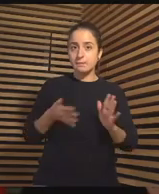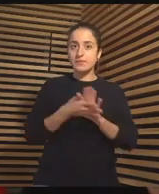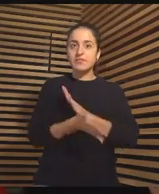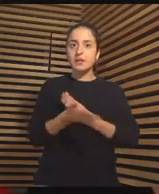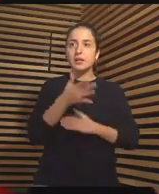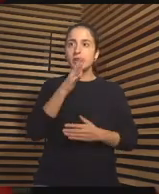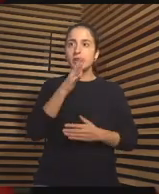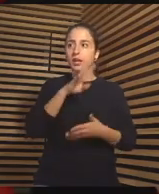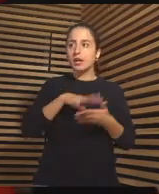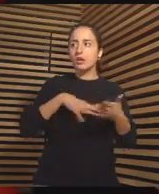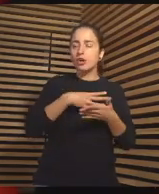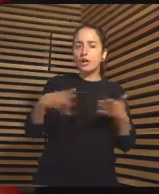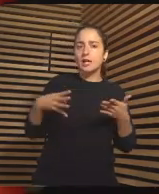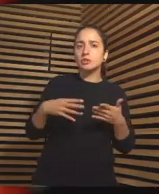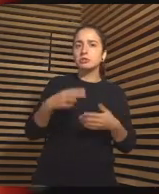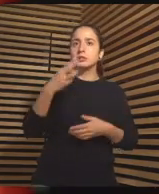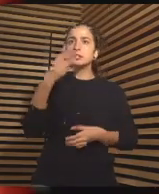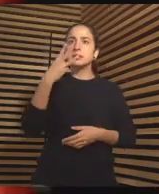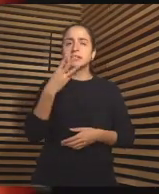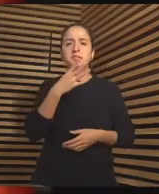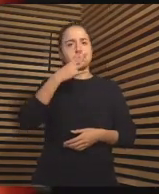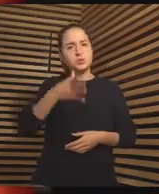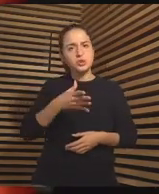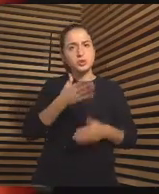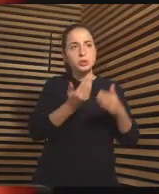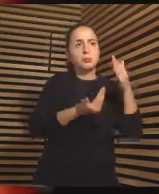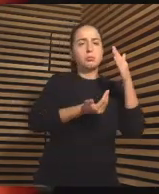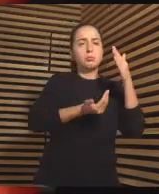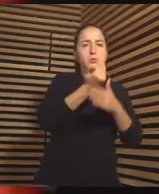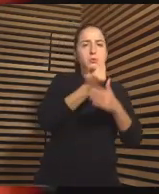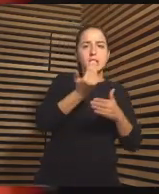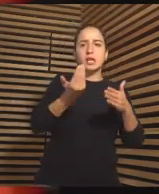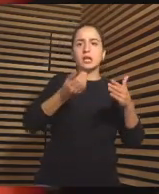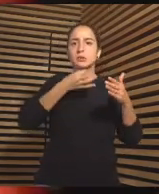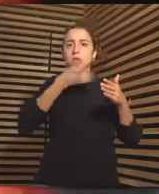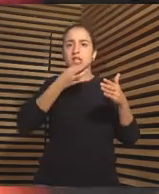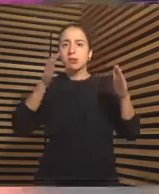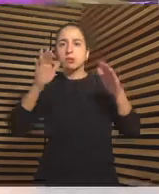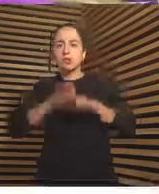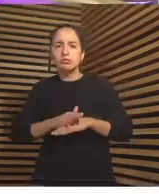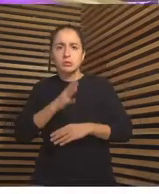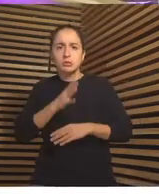horarios? Diurno, vespertino y nocturno. ¿Por qué?